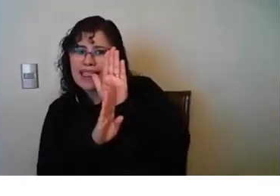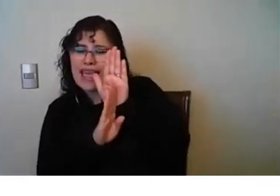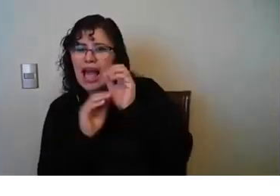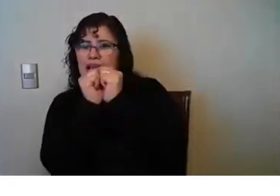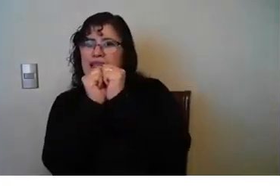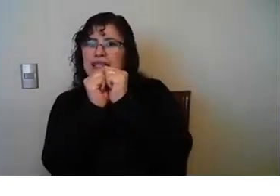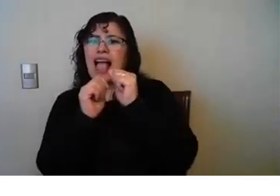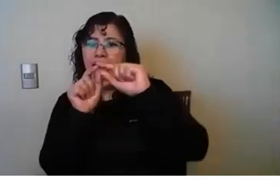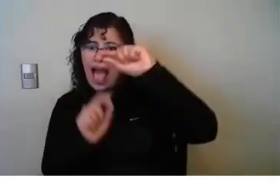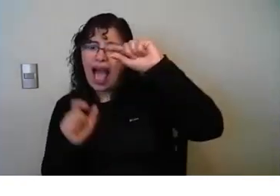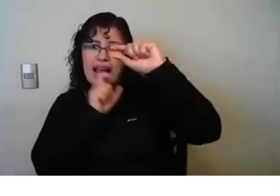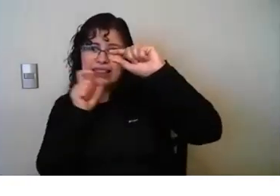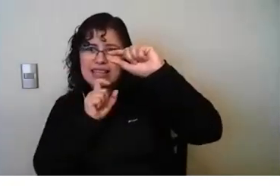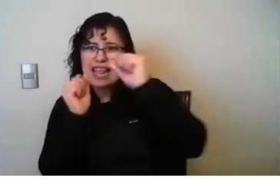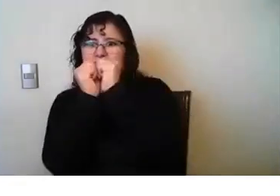Aquí tenemos